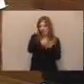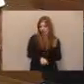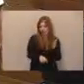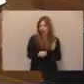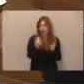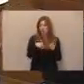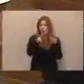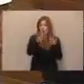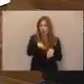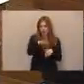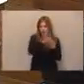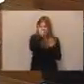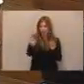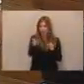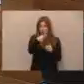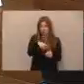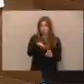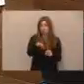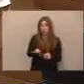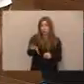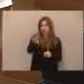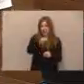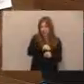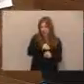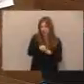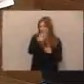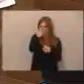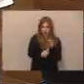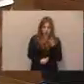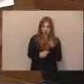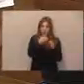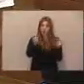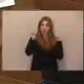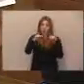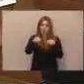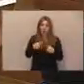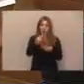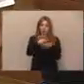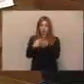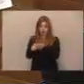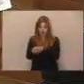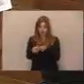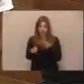fundamentándose de forma errónea en una interpretación completamente errónea del pacto de contrataciones.